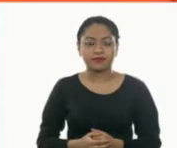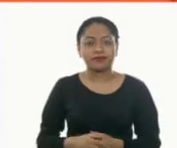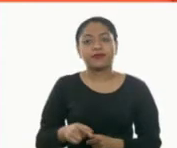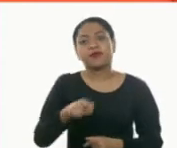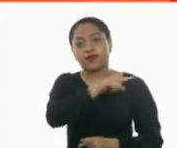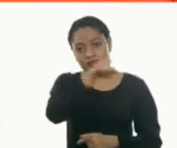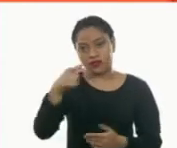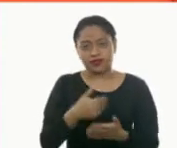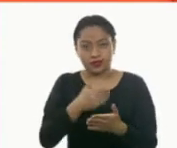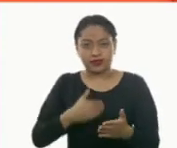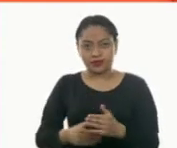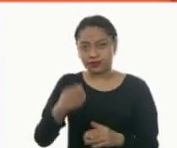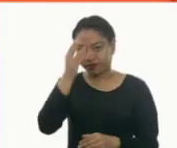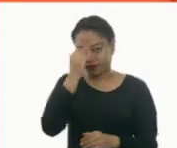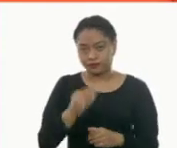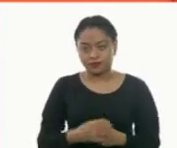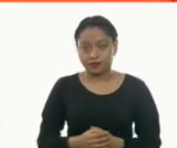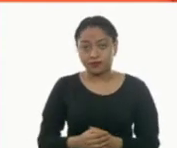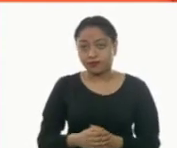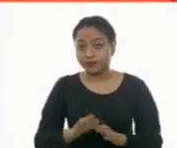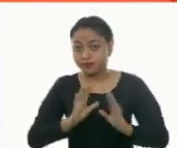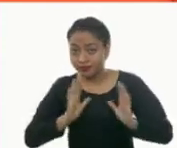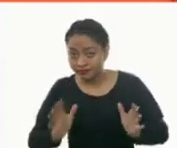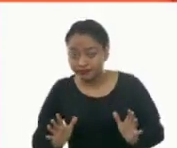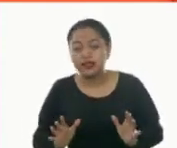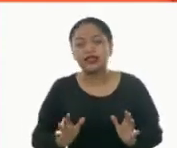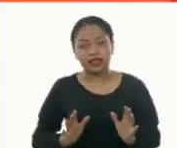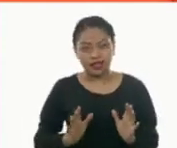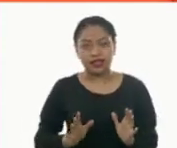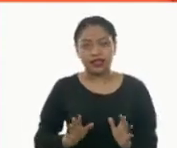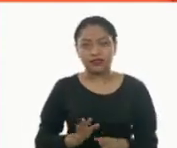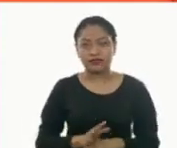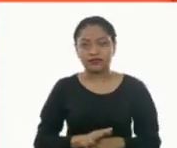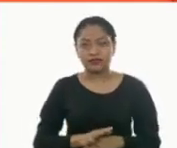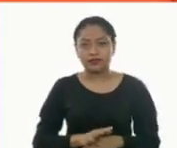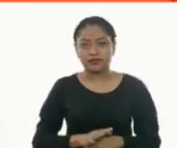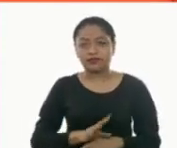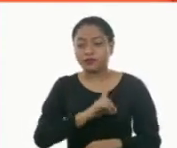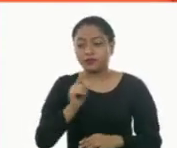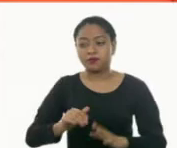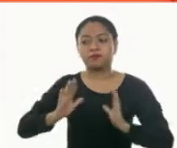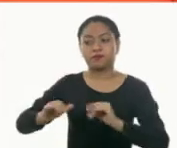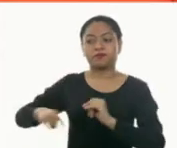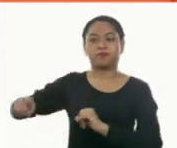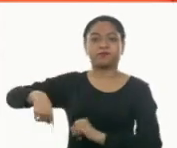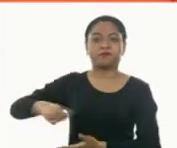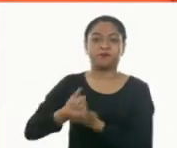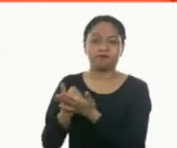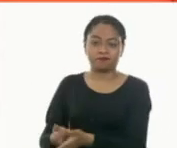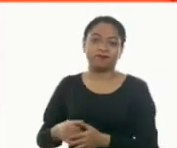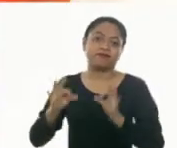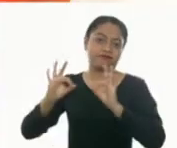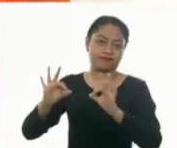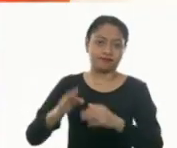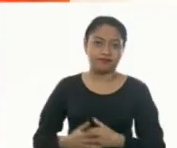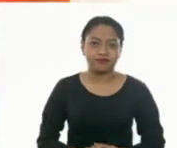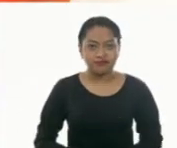sí, confiar y partir de la capacitación para hacerlo bien, de manera eficaz.